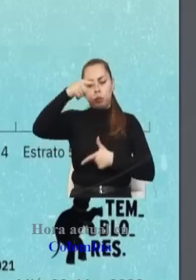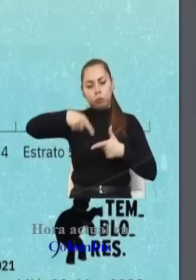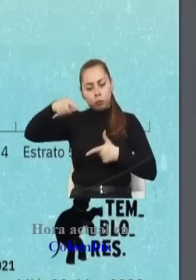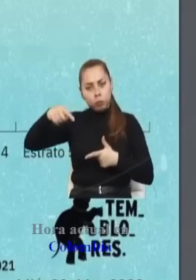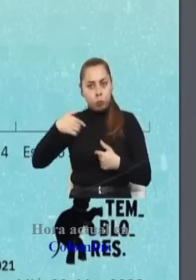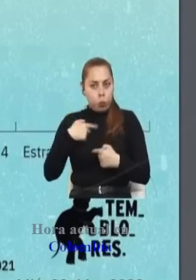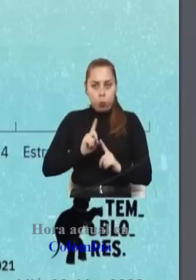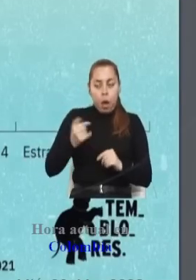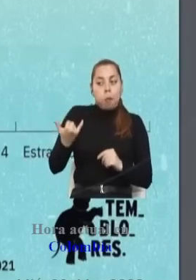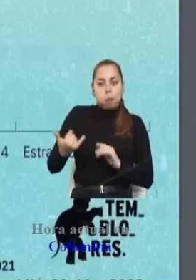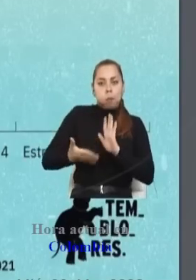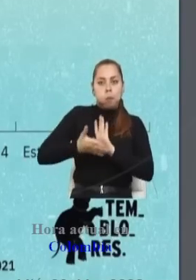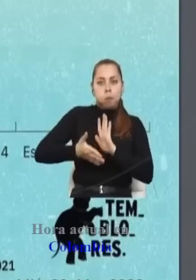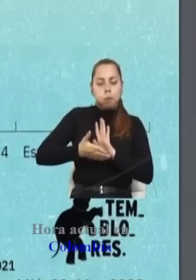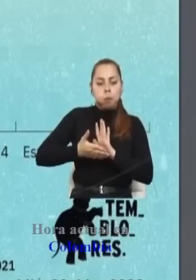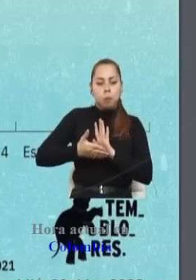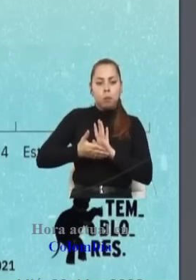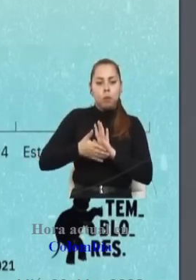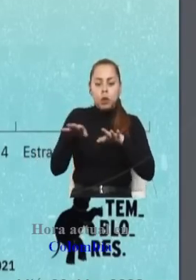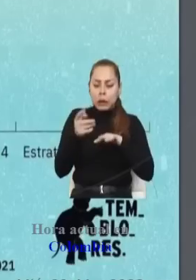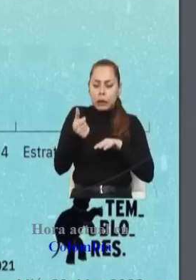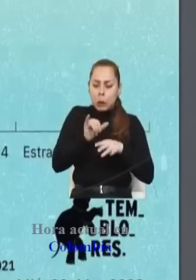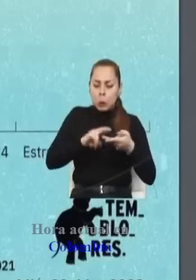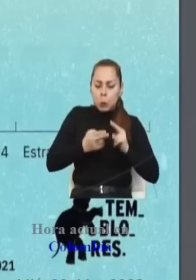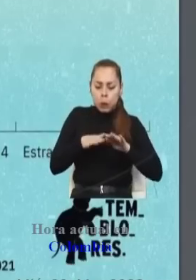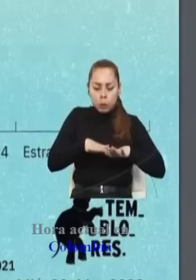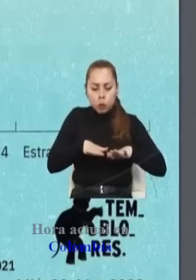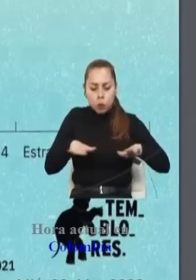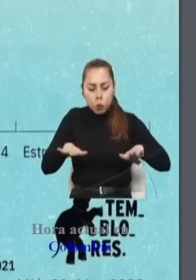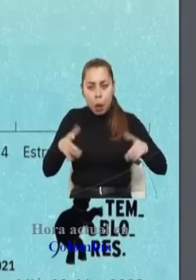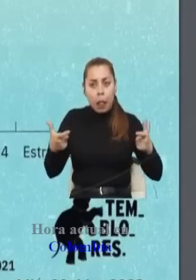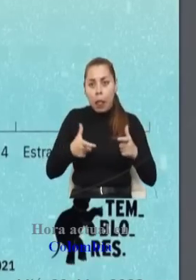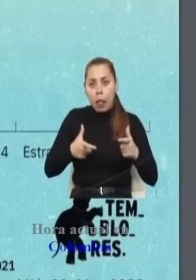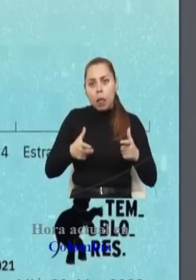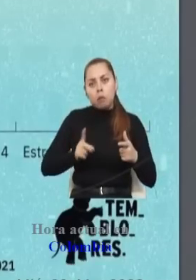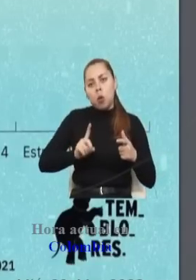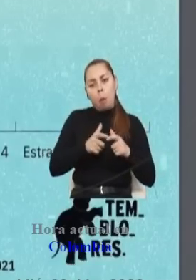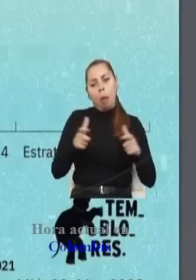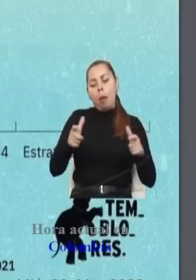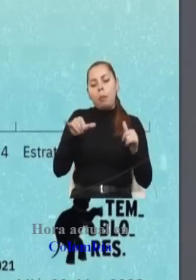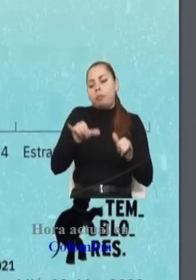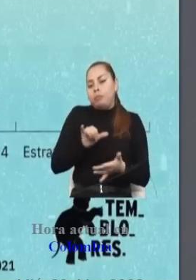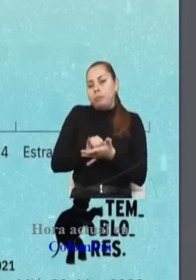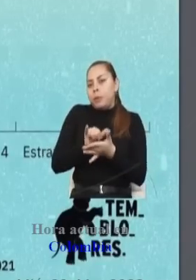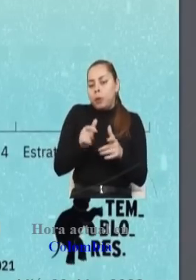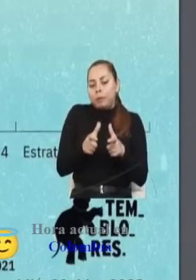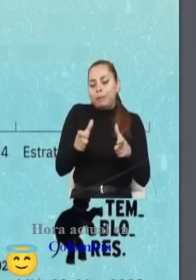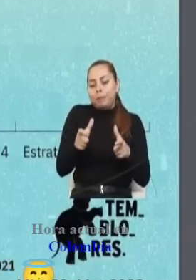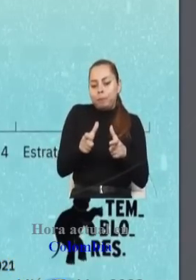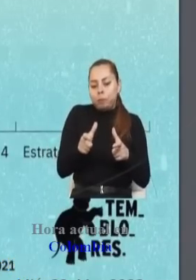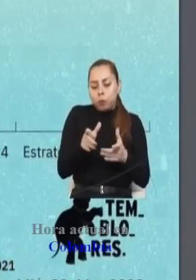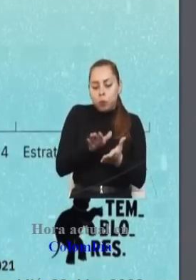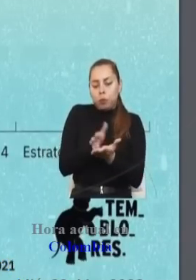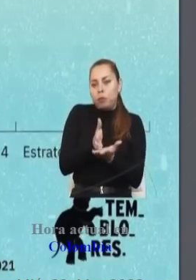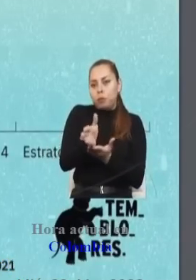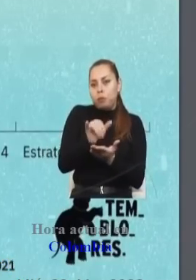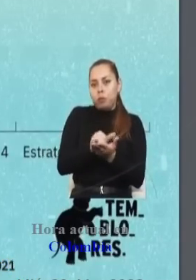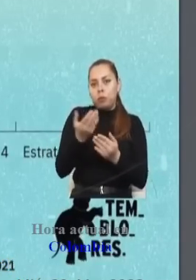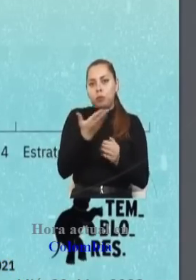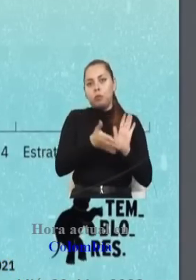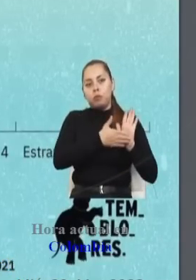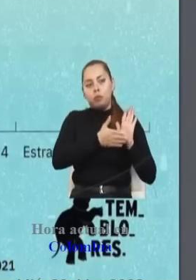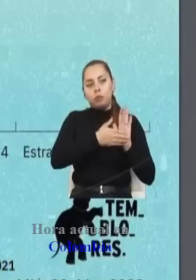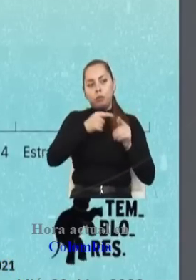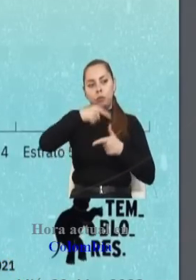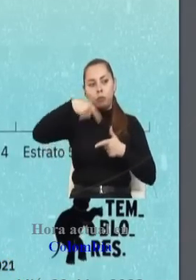no yo. Está en un piso de cristal. No ha disminuido, pero tampoco ha aumentado vertiginosamente en los últimos meses, según estos datos